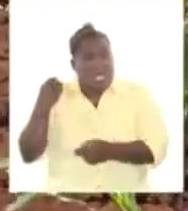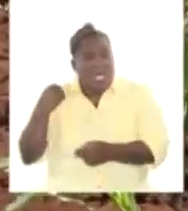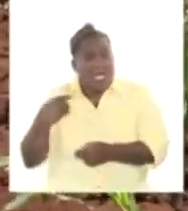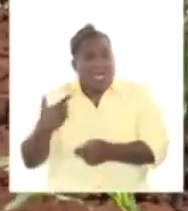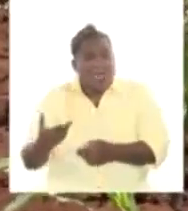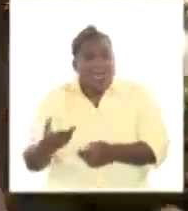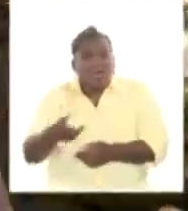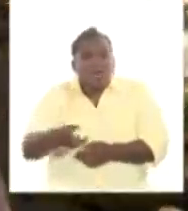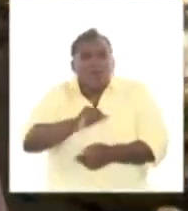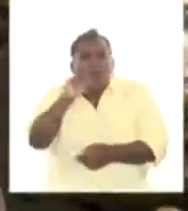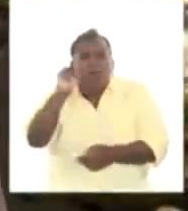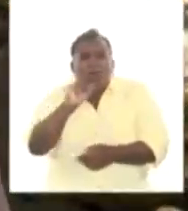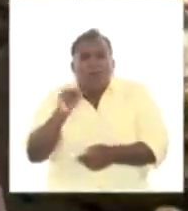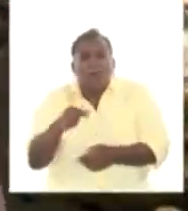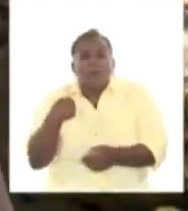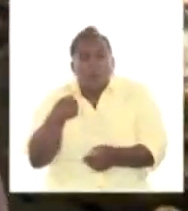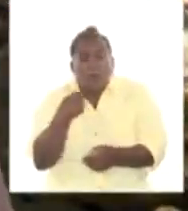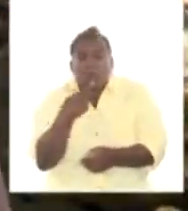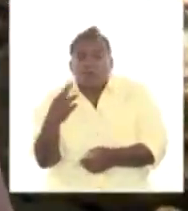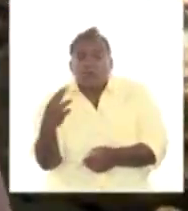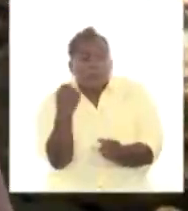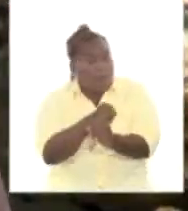tener los éxitos en el trabajo.